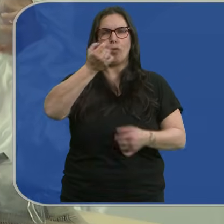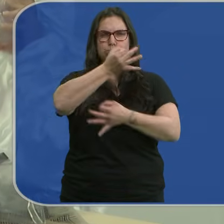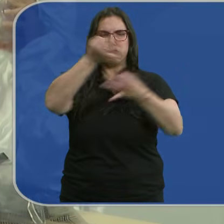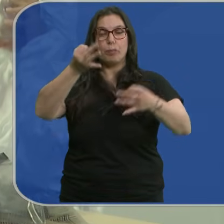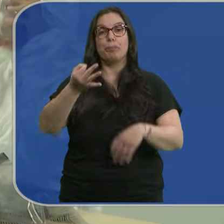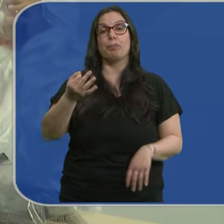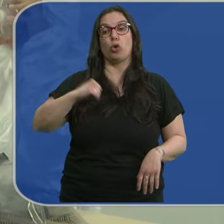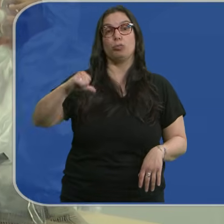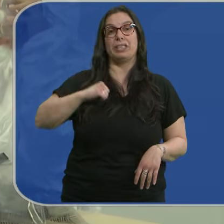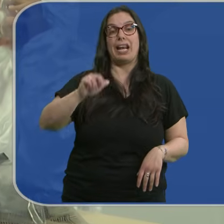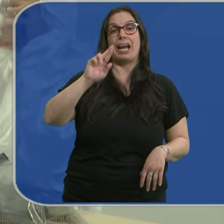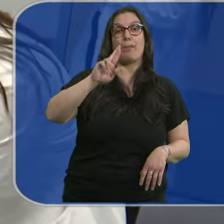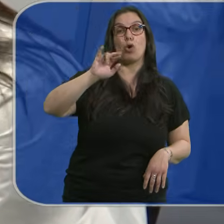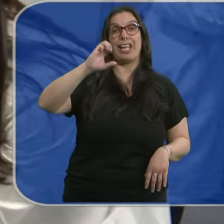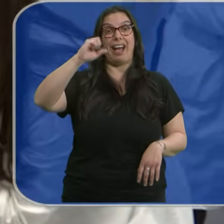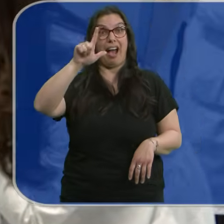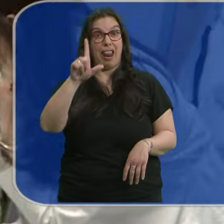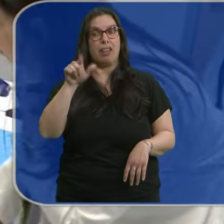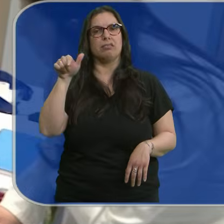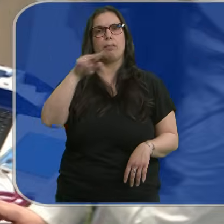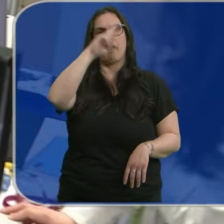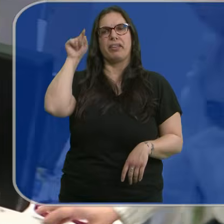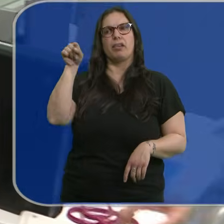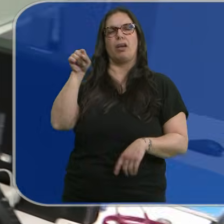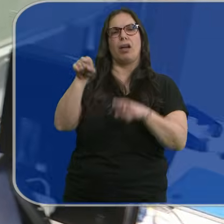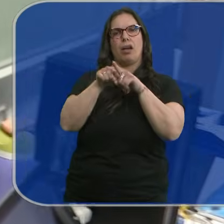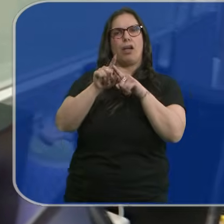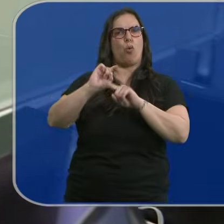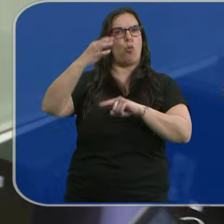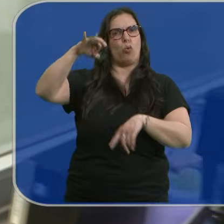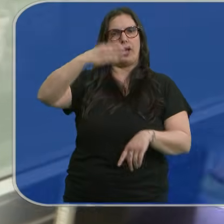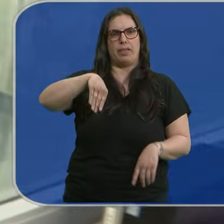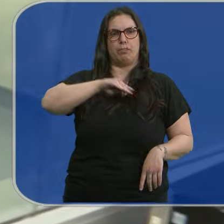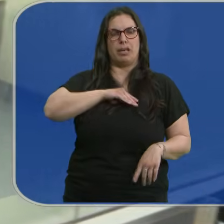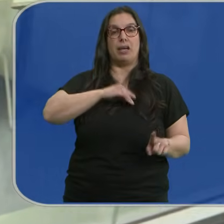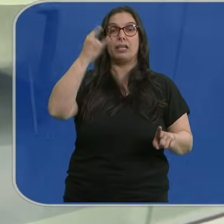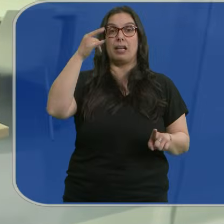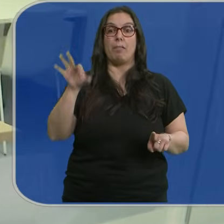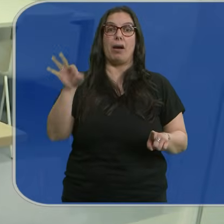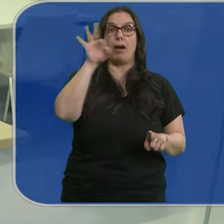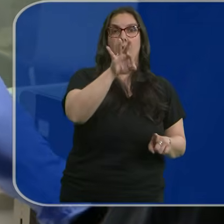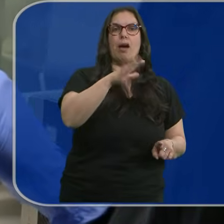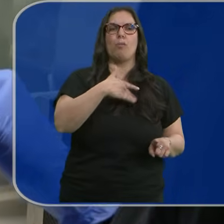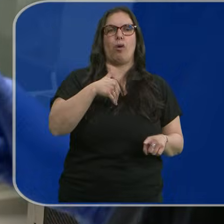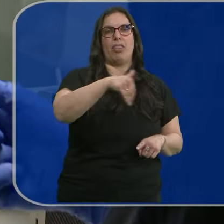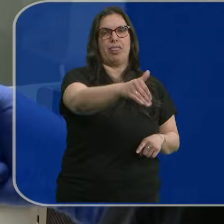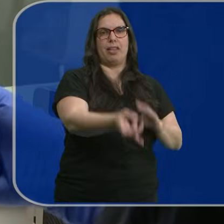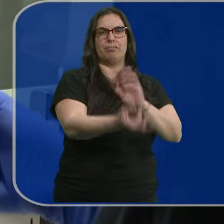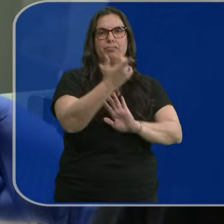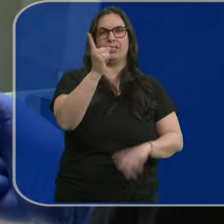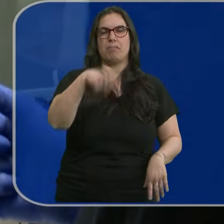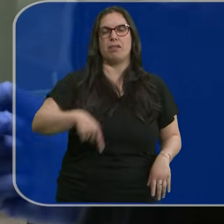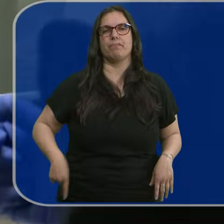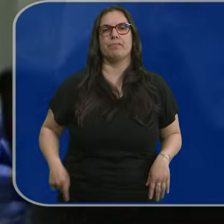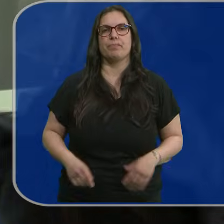precisión. El Hospital Ramón y Cajal es el primero en contar con esta infraestructura única en España. Salamanca podría ser uno de los próximos centros en disponer